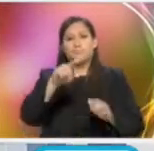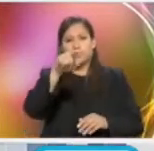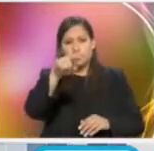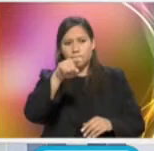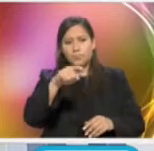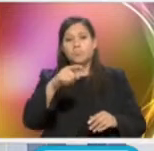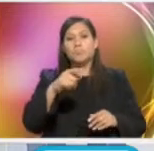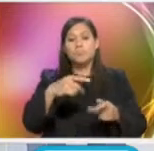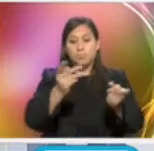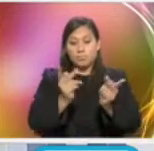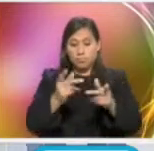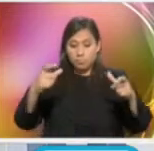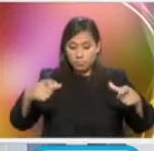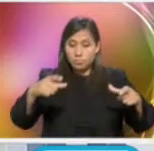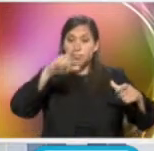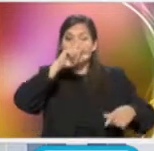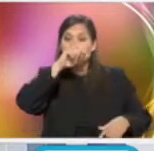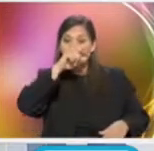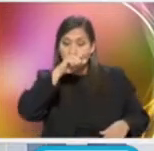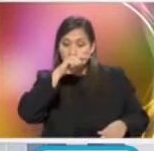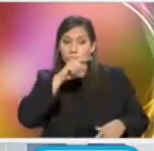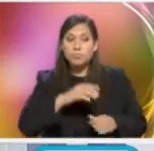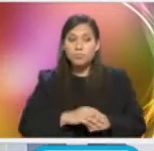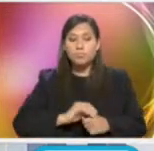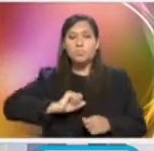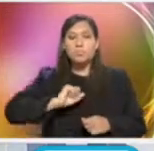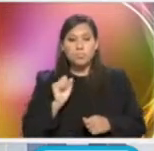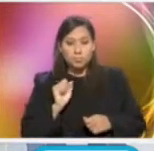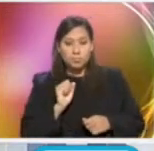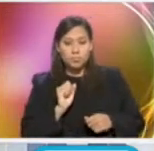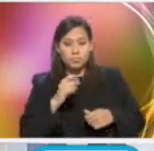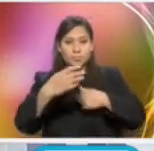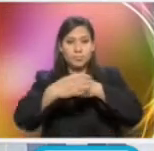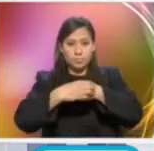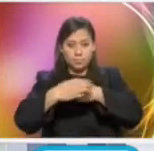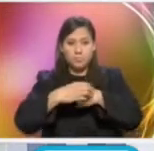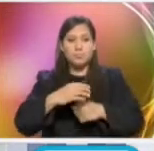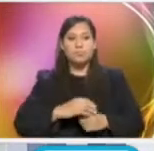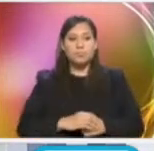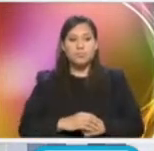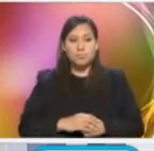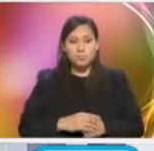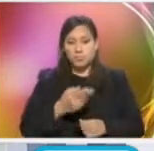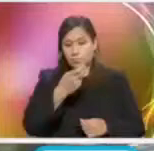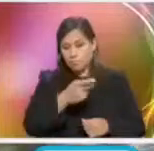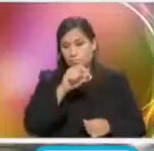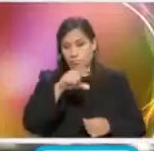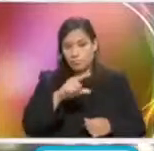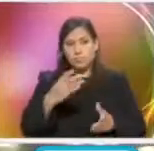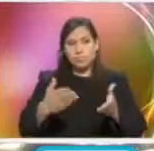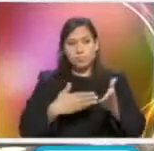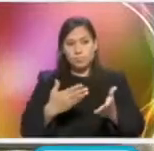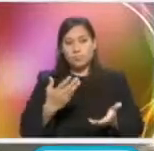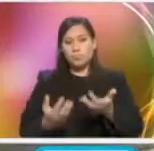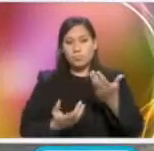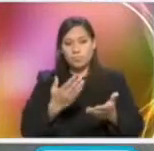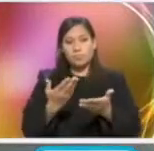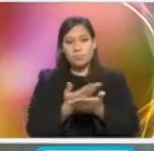de plato fuerte pollo, ¿sí? Guarden ese jugo, ese caldo, y con eso vamos a cocinar